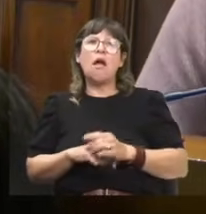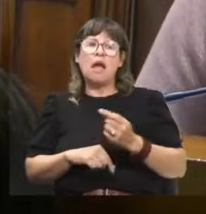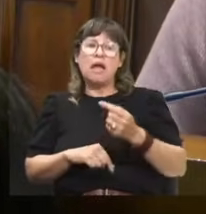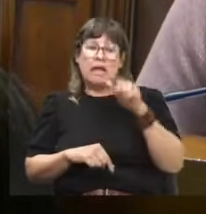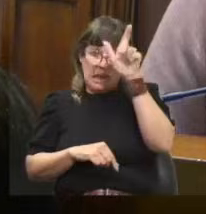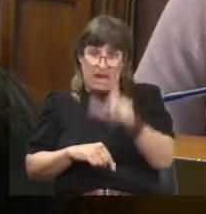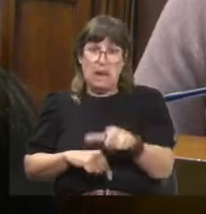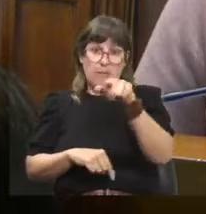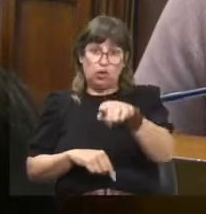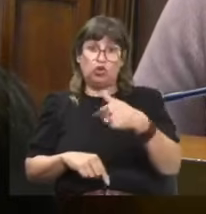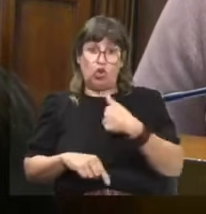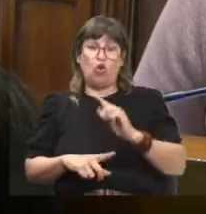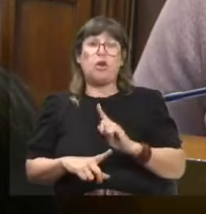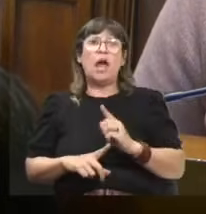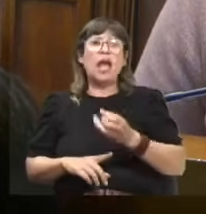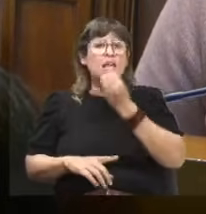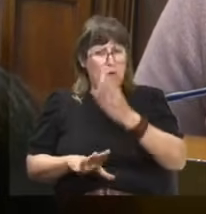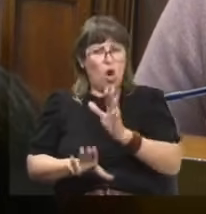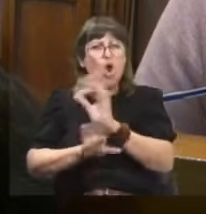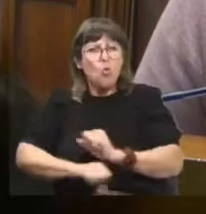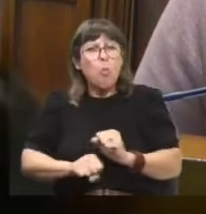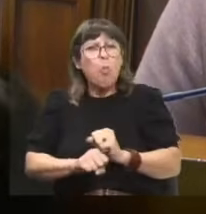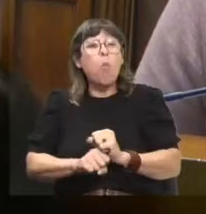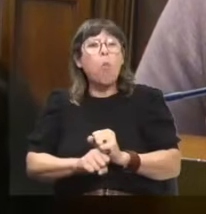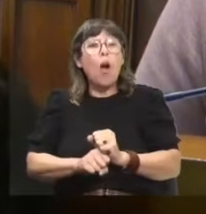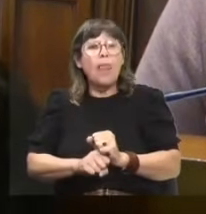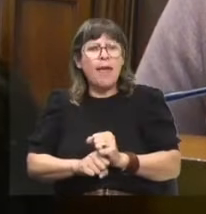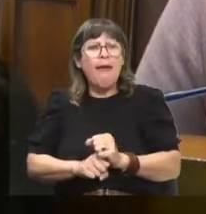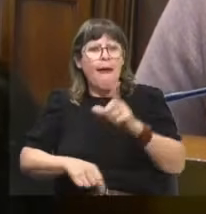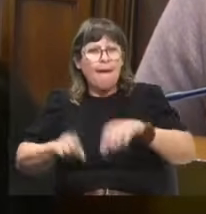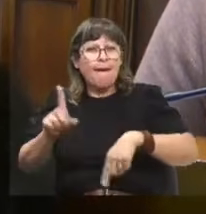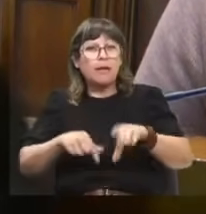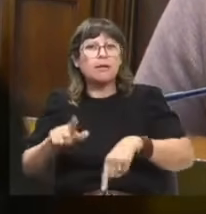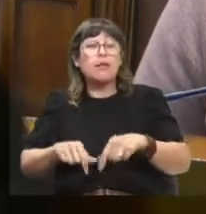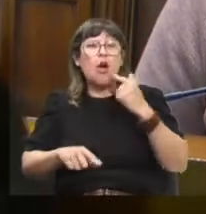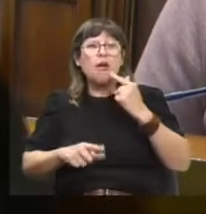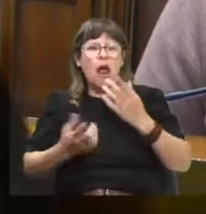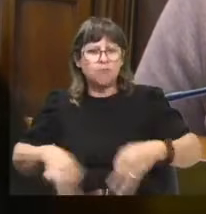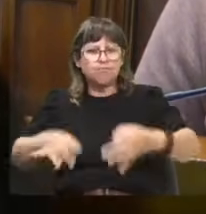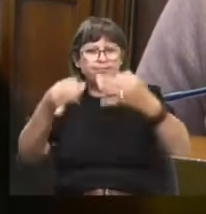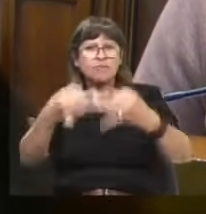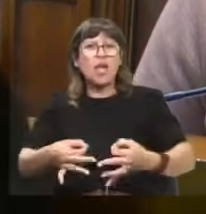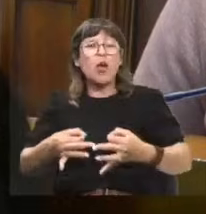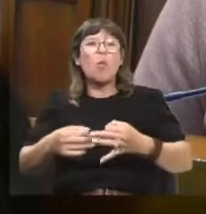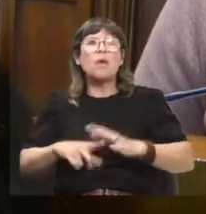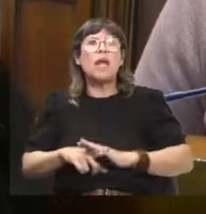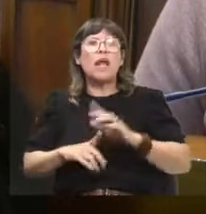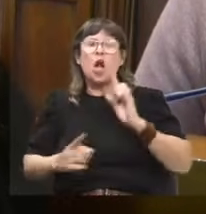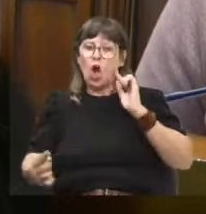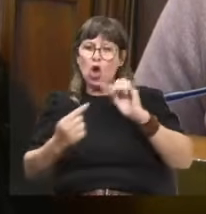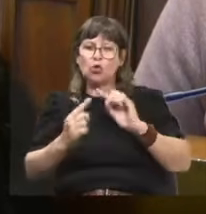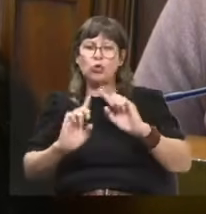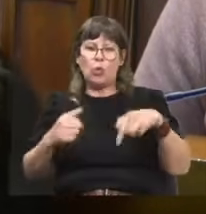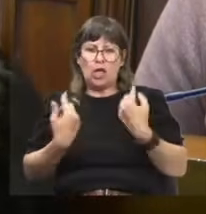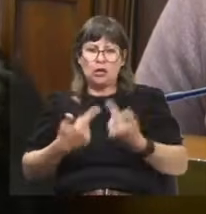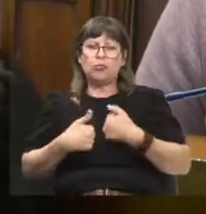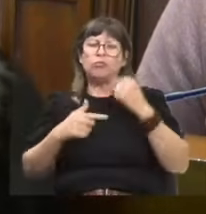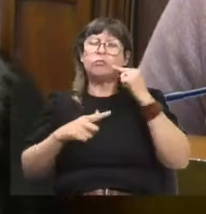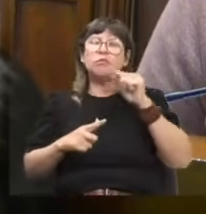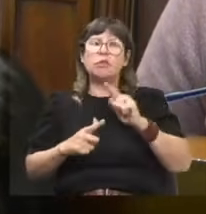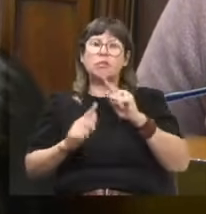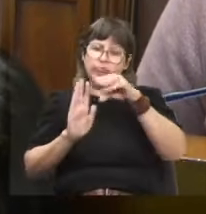persona que mejor puede gestionar y cumplir con los objetivos que nos hemos